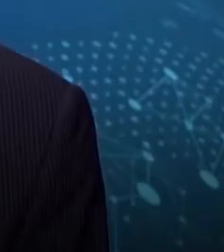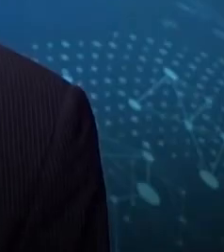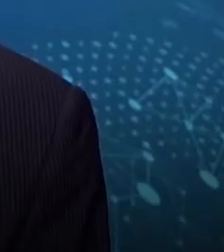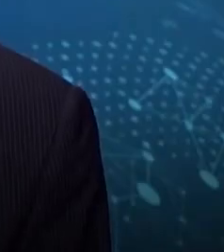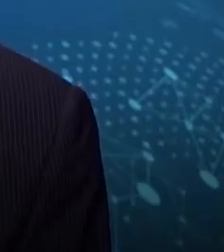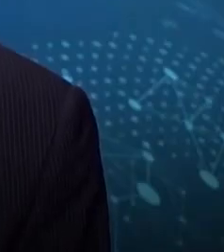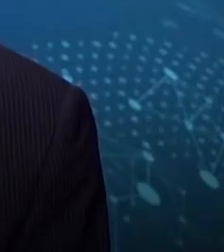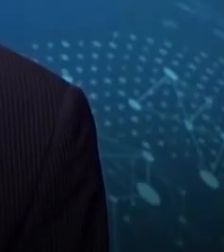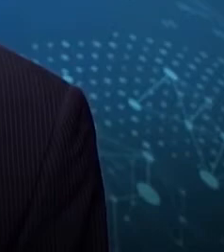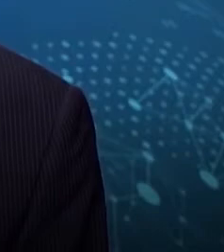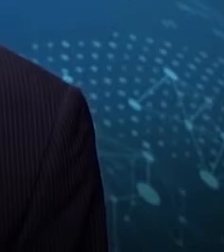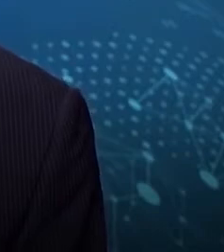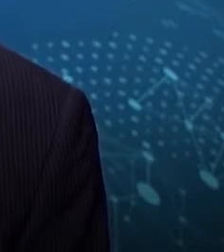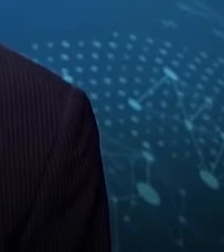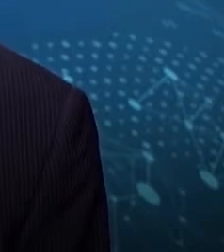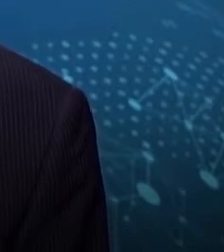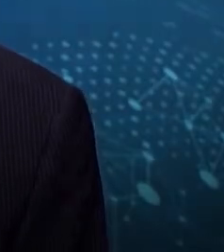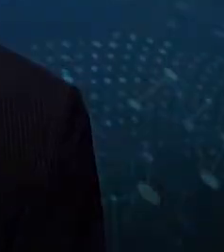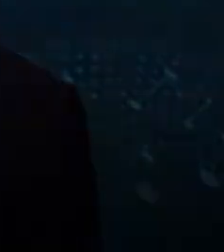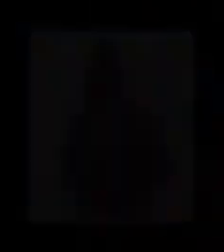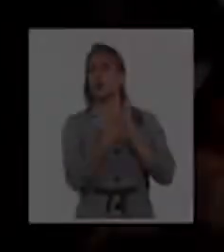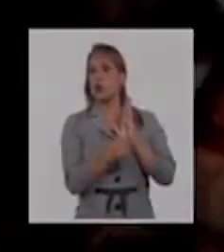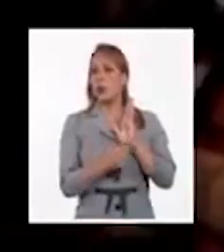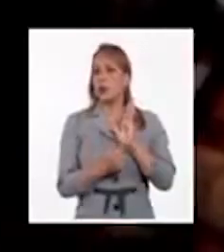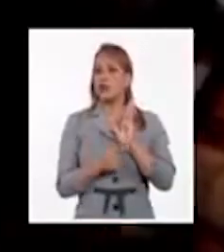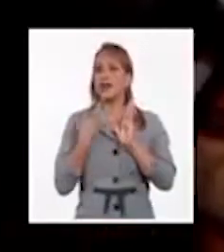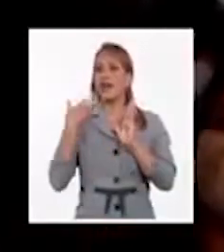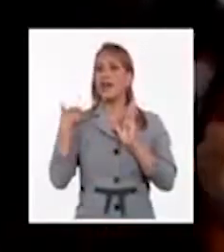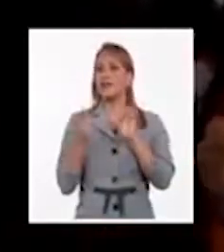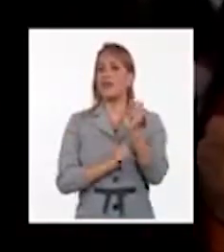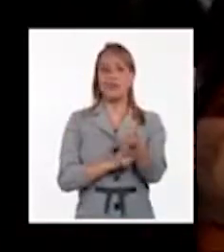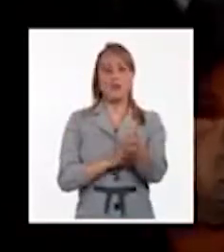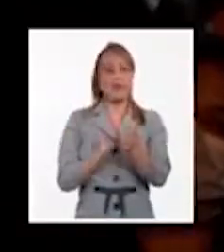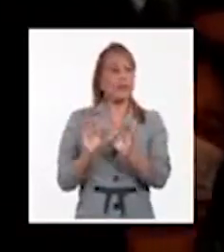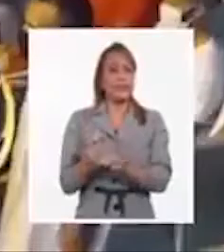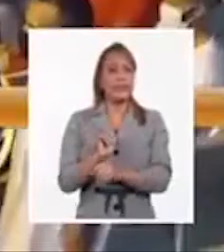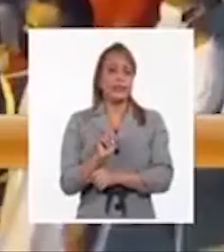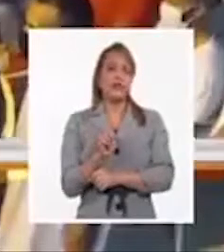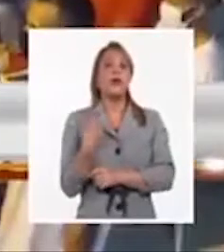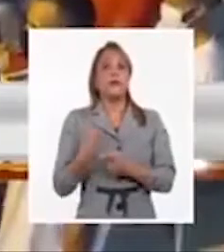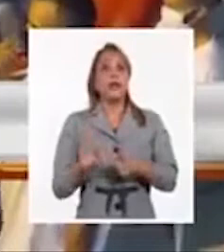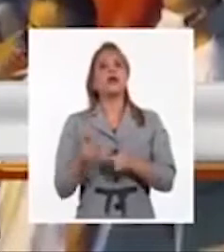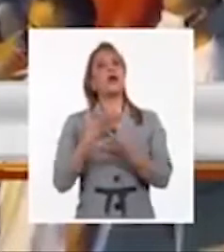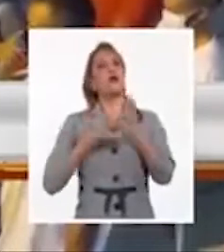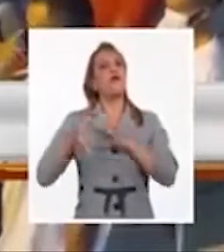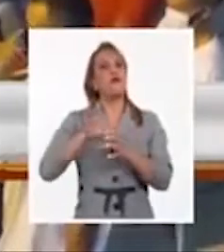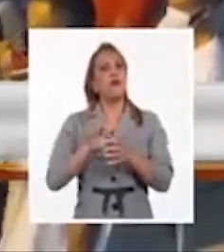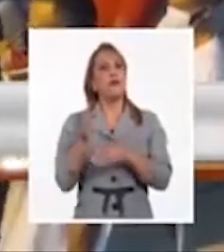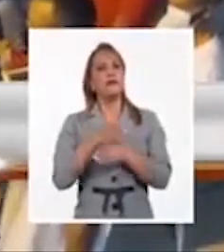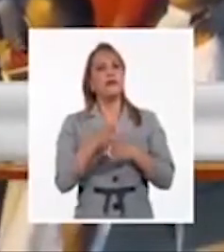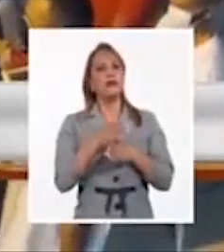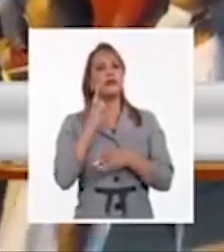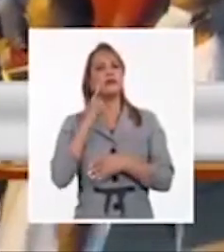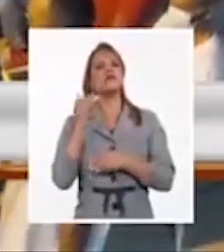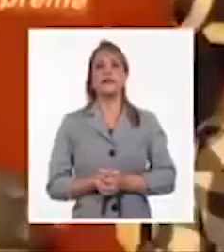que aseguraba que la consulta de Cuba no es participación política auténtica y autónoma.